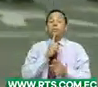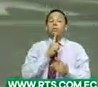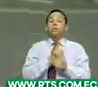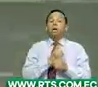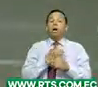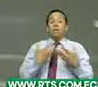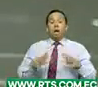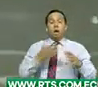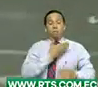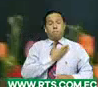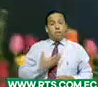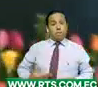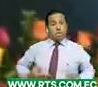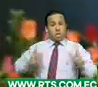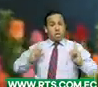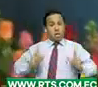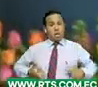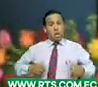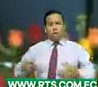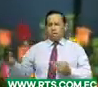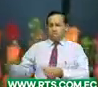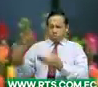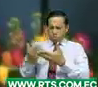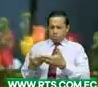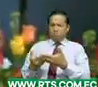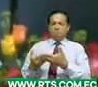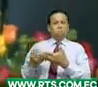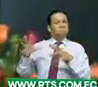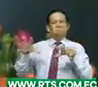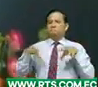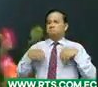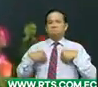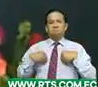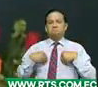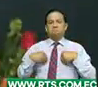mandatario Lenín Moreno y varios ministros de Estado. En Quito informó Adriana Rojas.